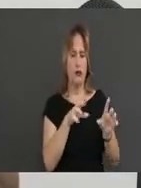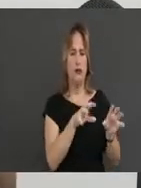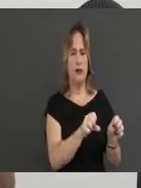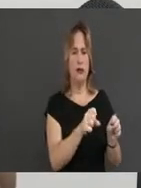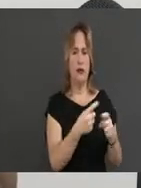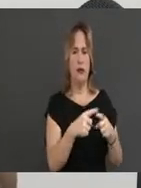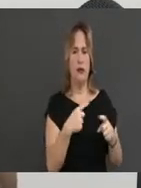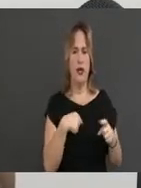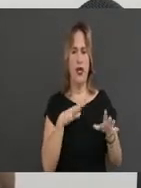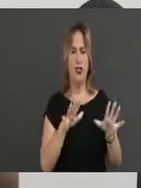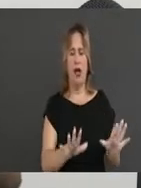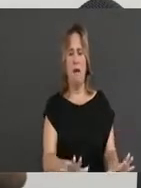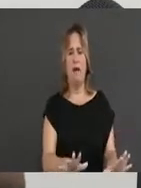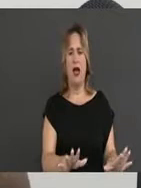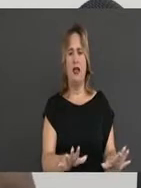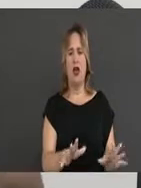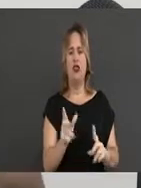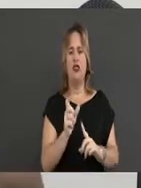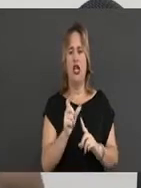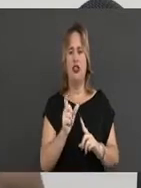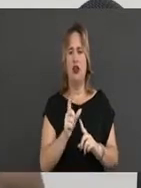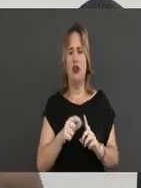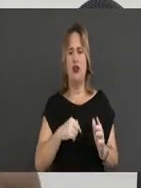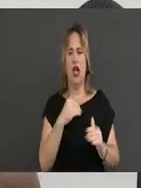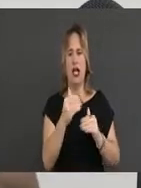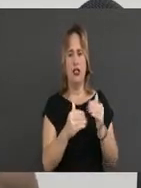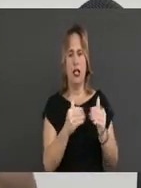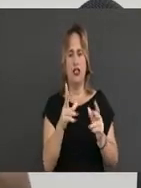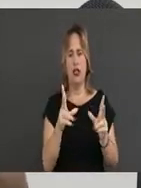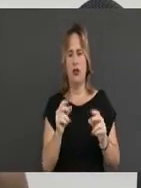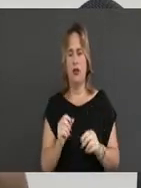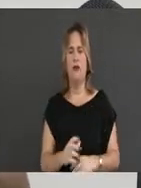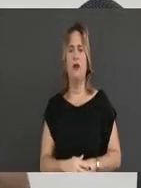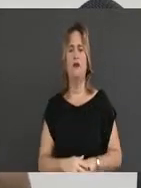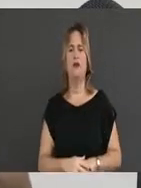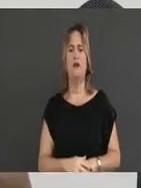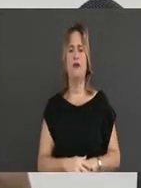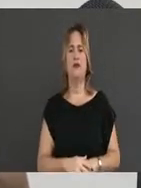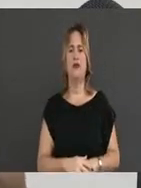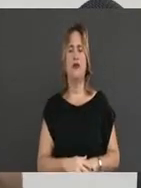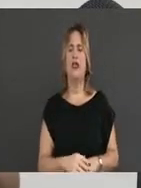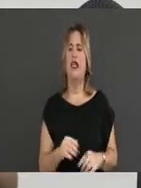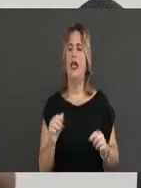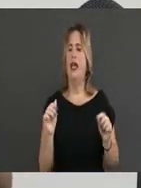ya vino la paralización del proceso de contratación. Está